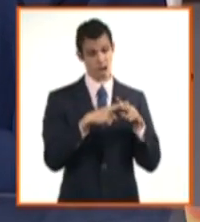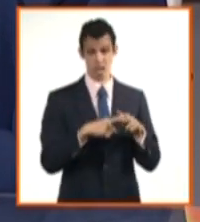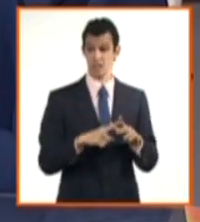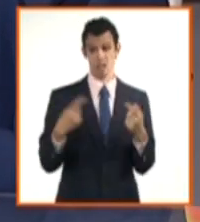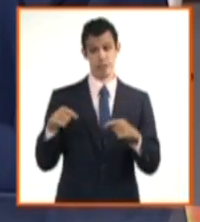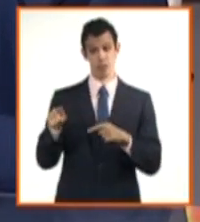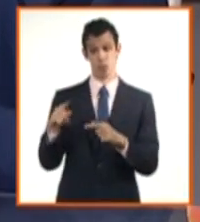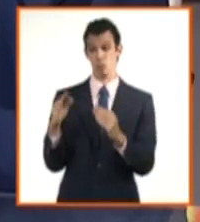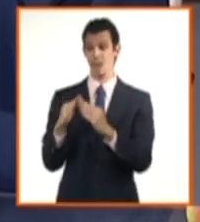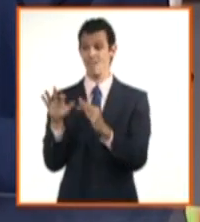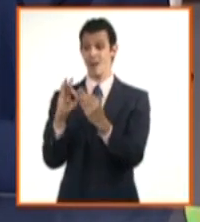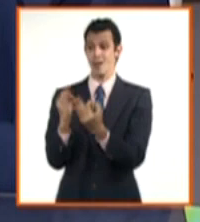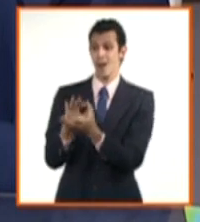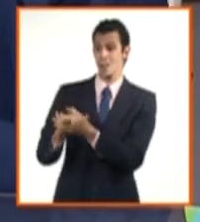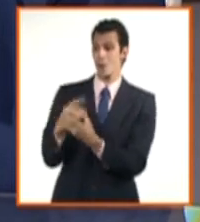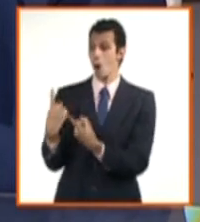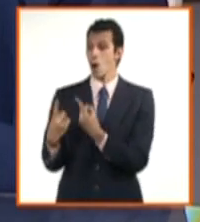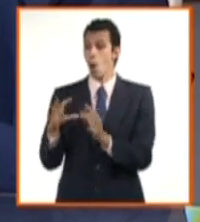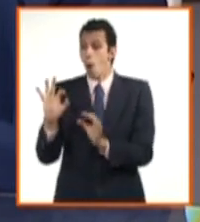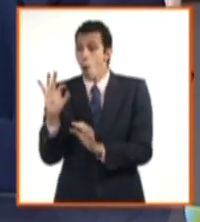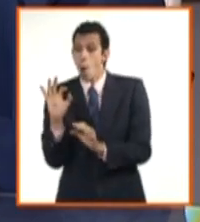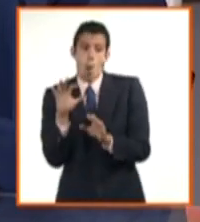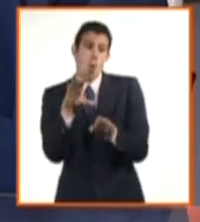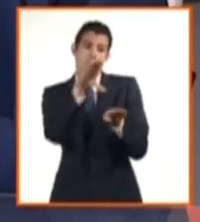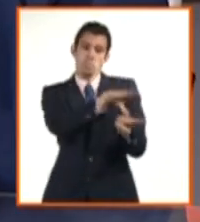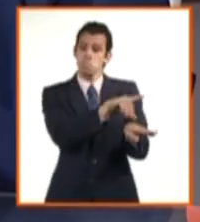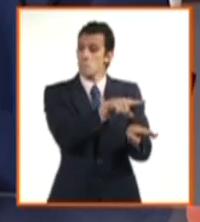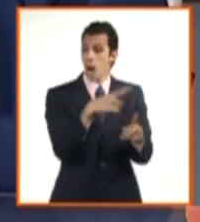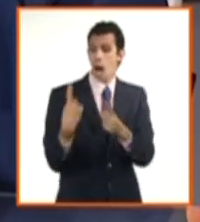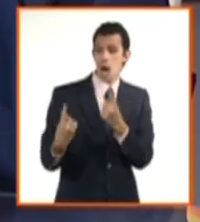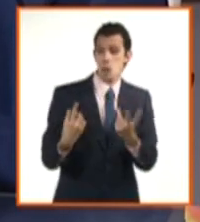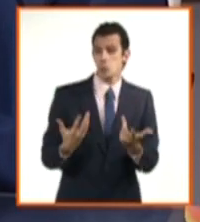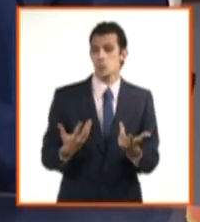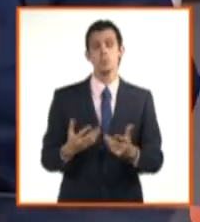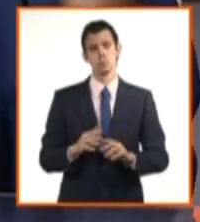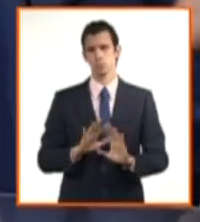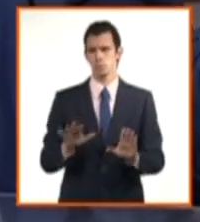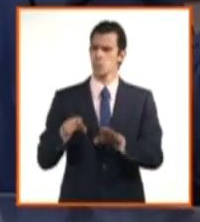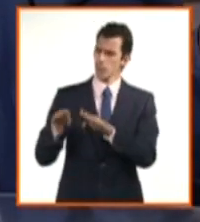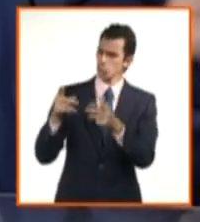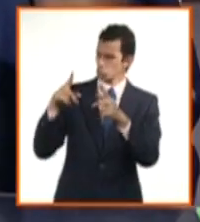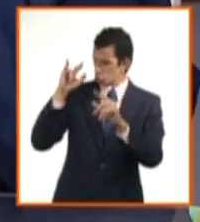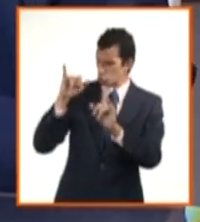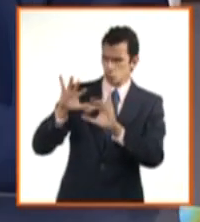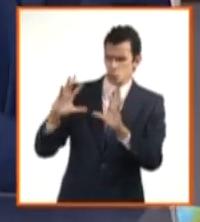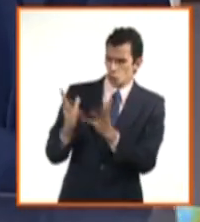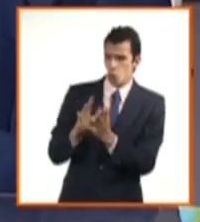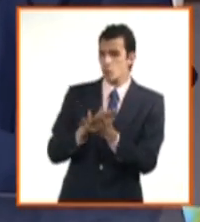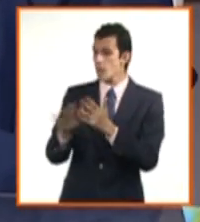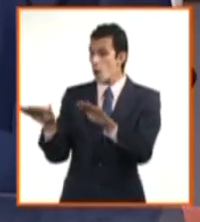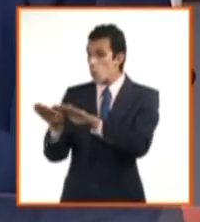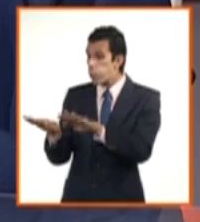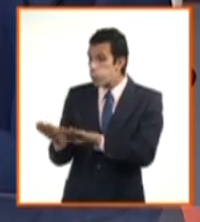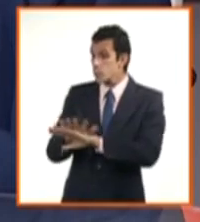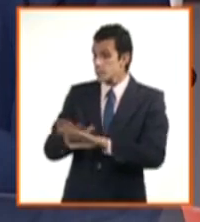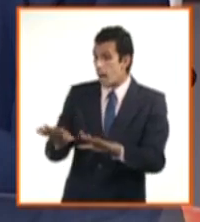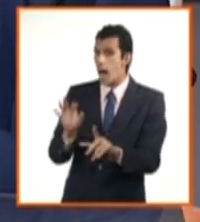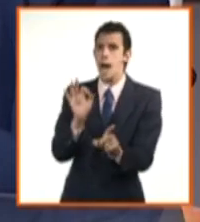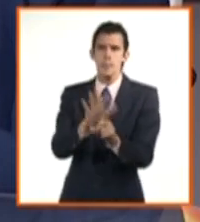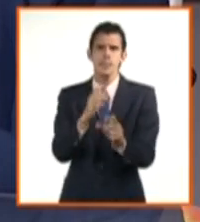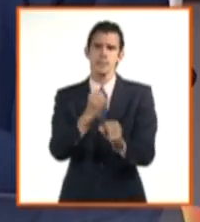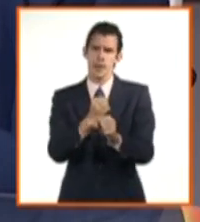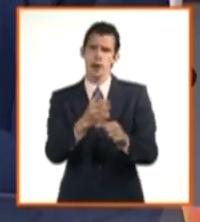este en este lugar es decir que podéis las cuestiones las principales afectaciones ya lo decía el compañero de la unión eléctrica